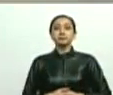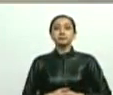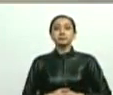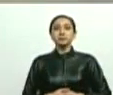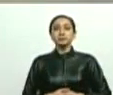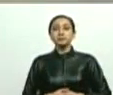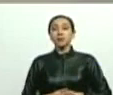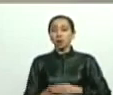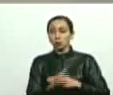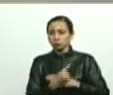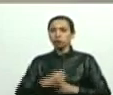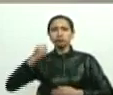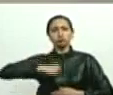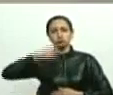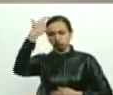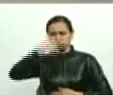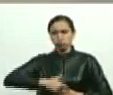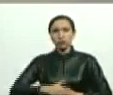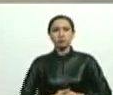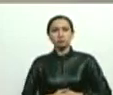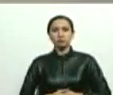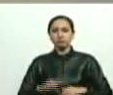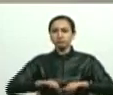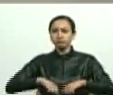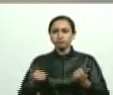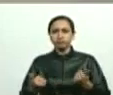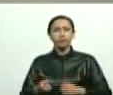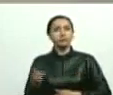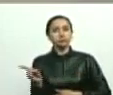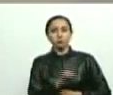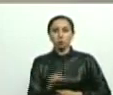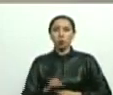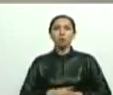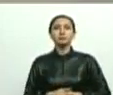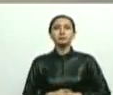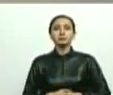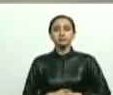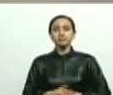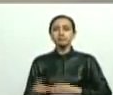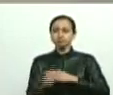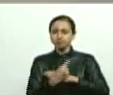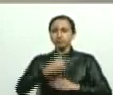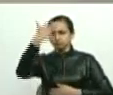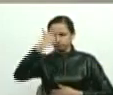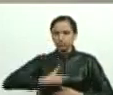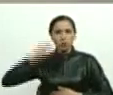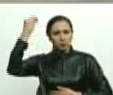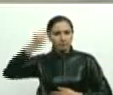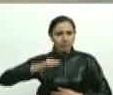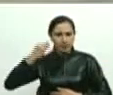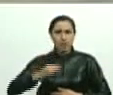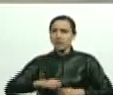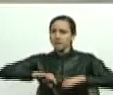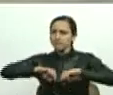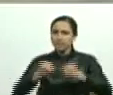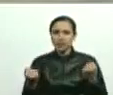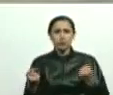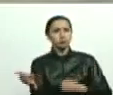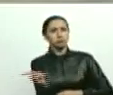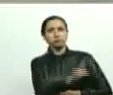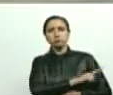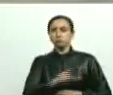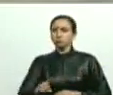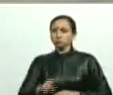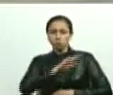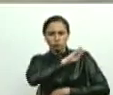Autocríticos, sí, pero no para autodestruir a la revolución. Críticos, sí, pero no para dañar este esfuerzo